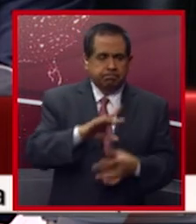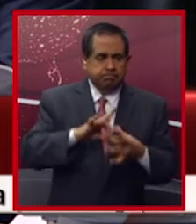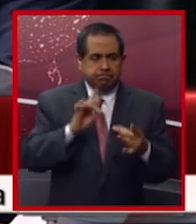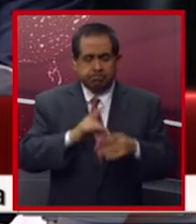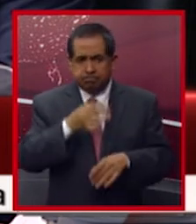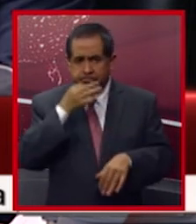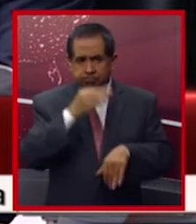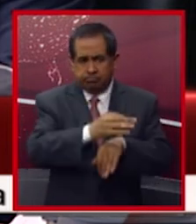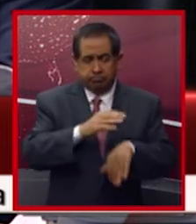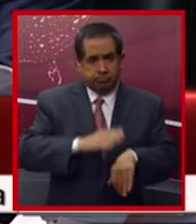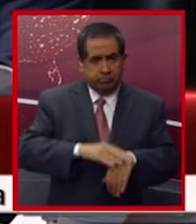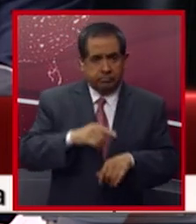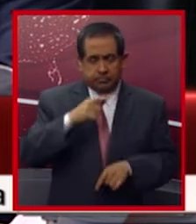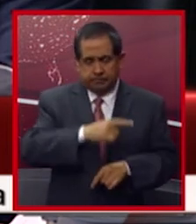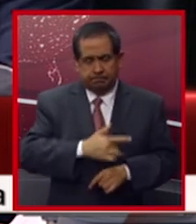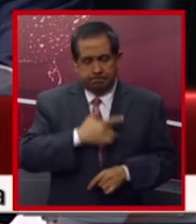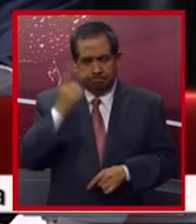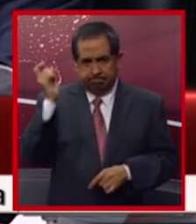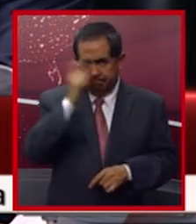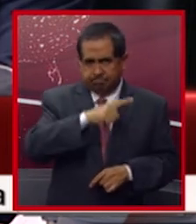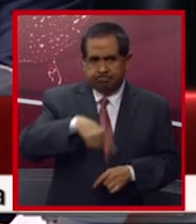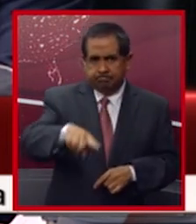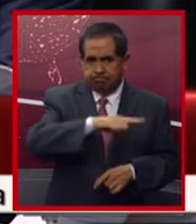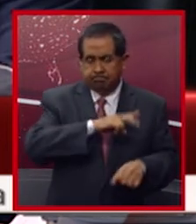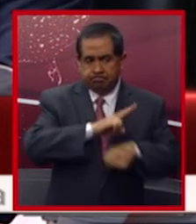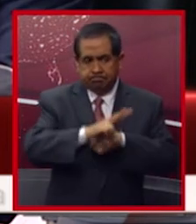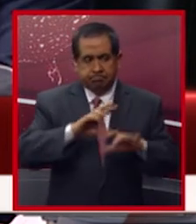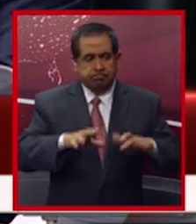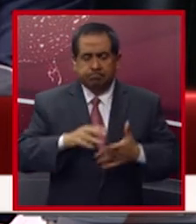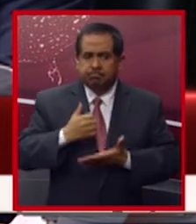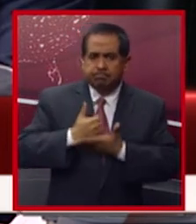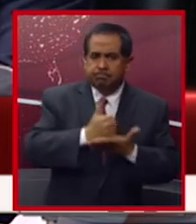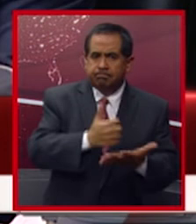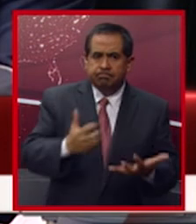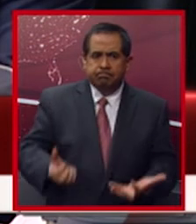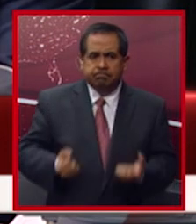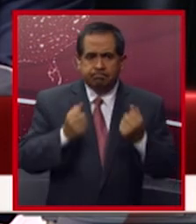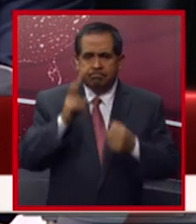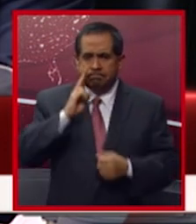cuenta la difícil situación humanitaria que enfrenta el pueblo venezolano y